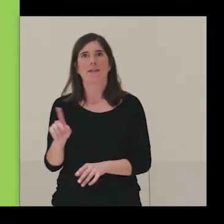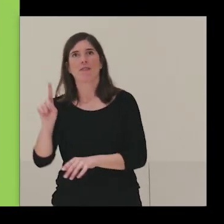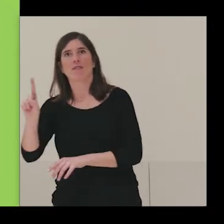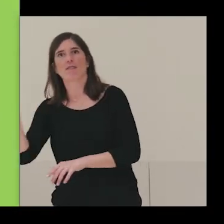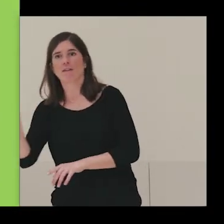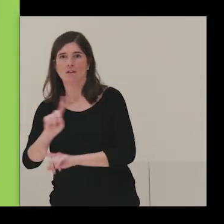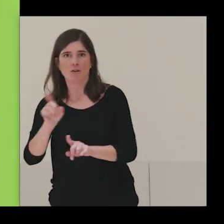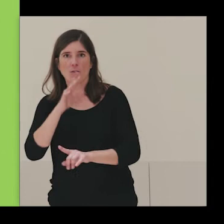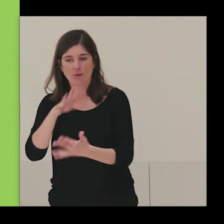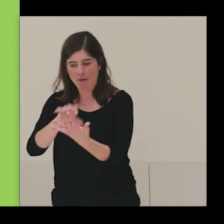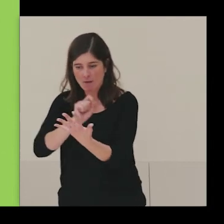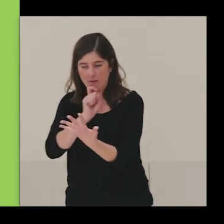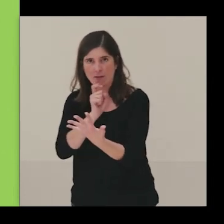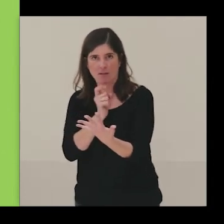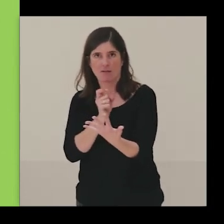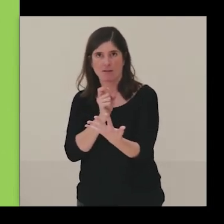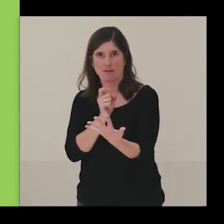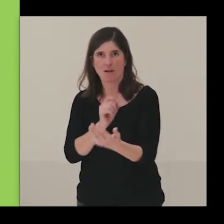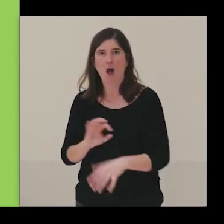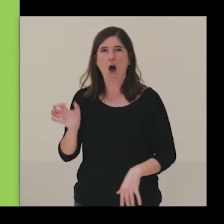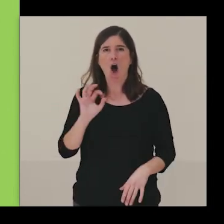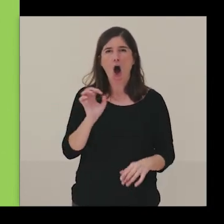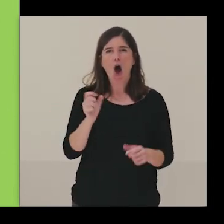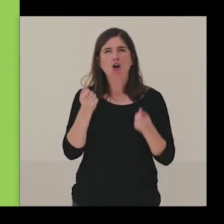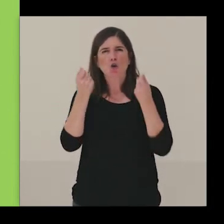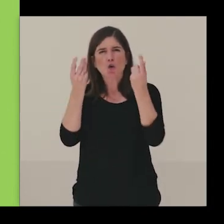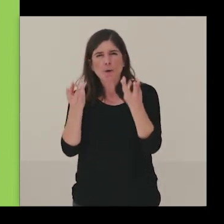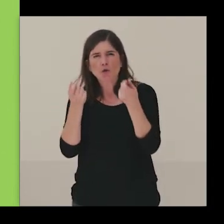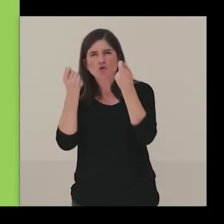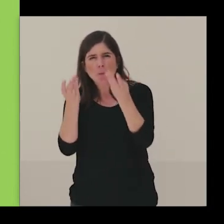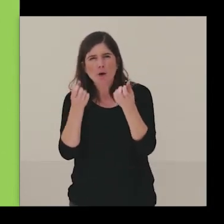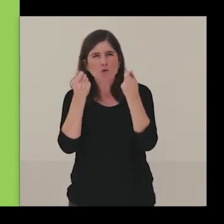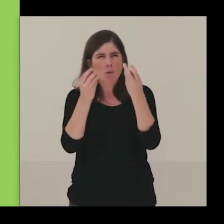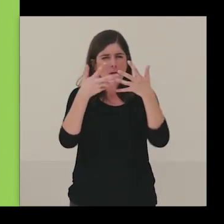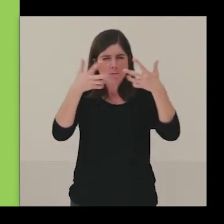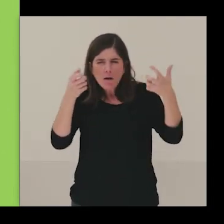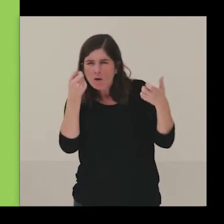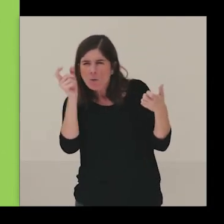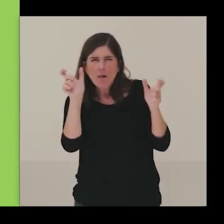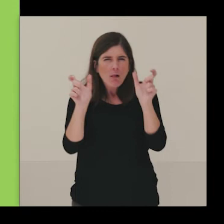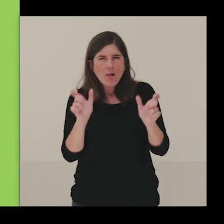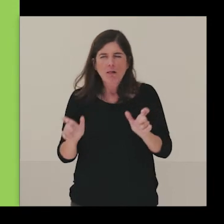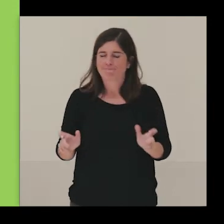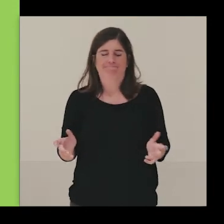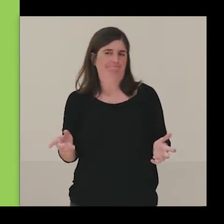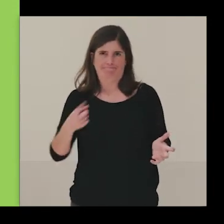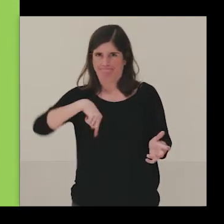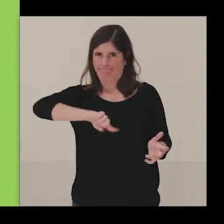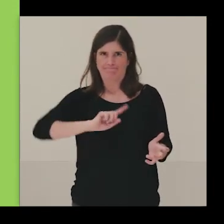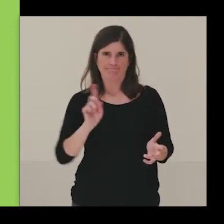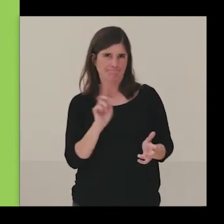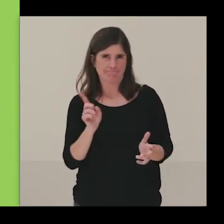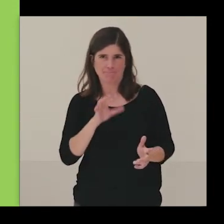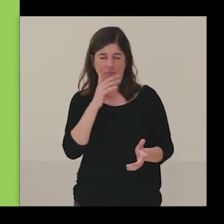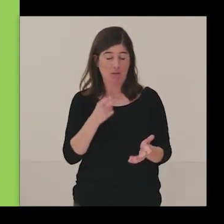las cifras puede ser complicado, no dejan de ser una abstracción cuando estamos hablando de números grandes. Y